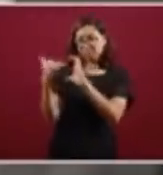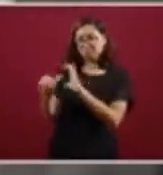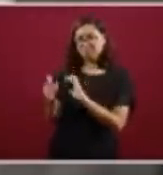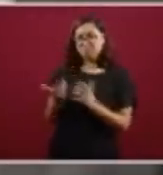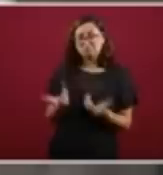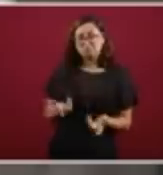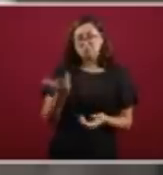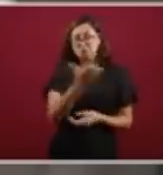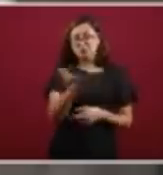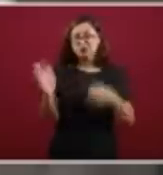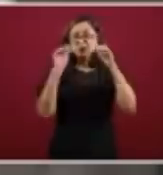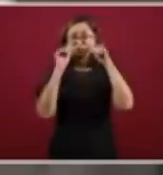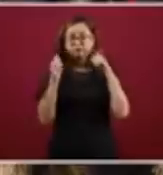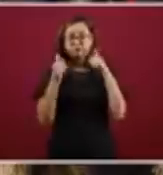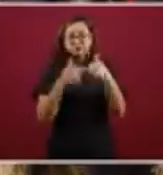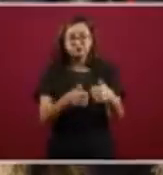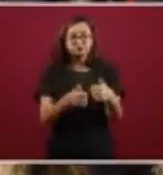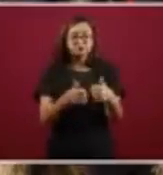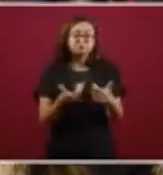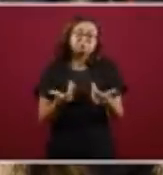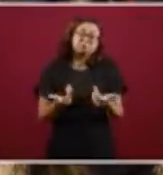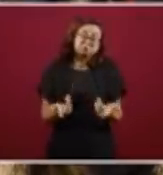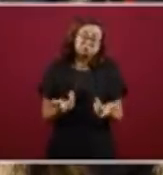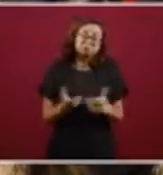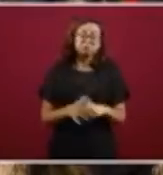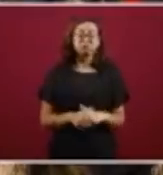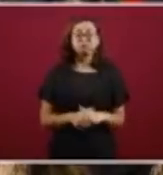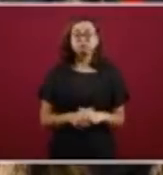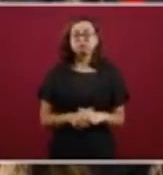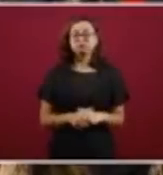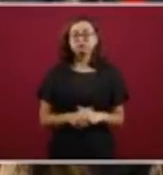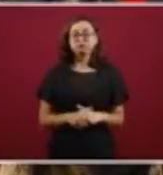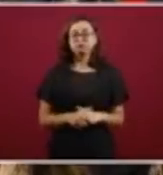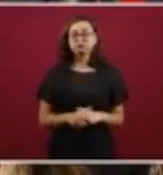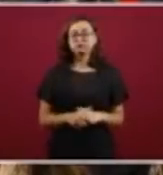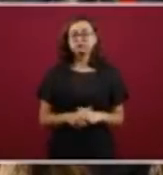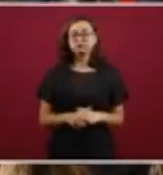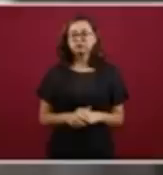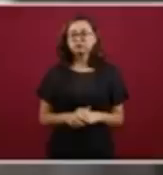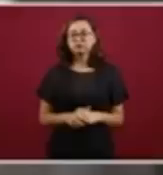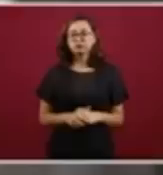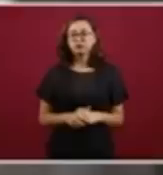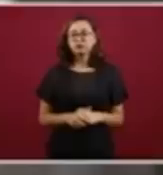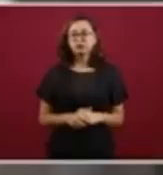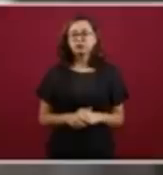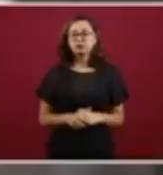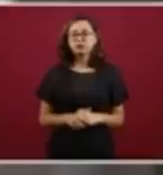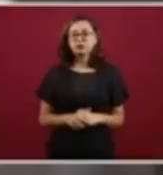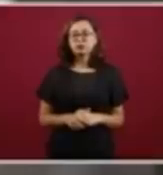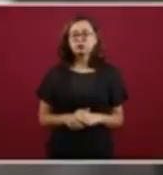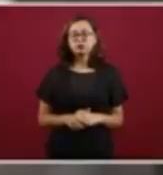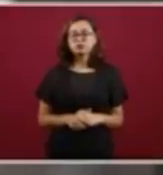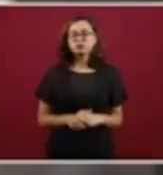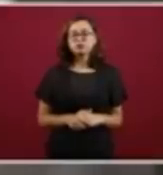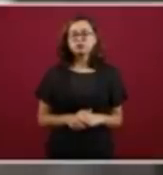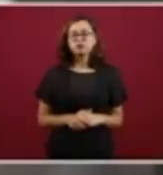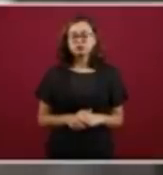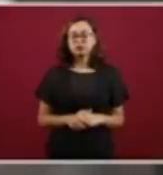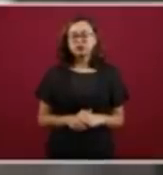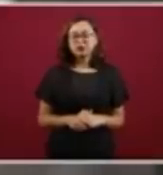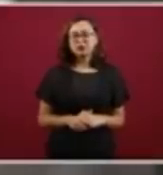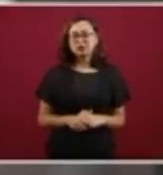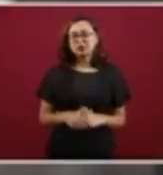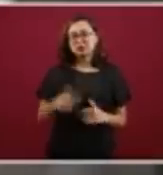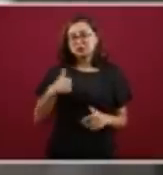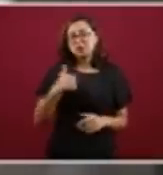a ustedes. ¿Sí? Entonces, por ahí yo le quería mencionar sobre